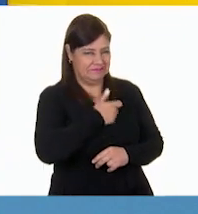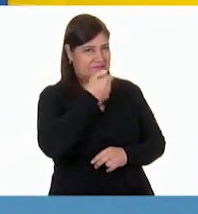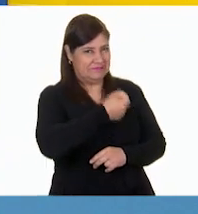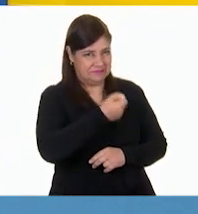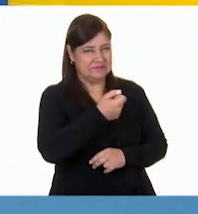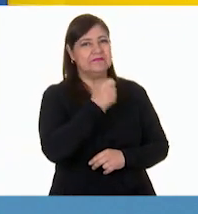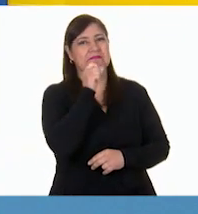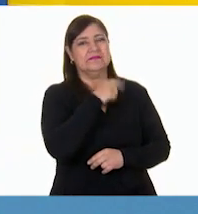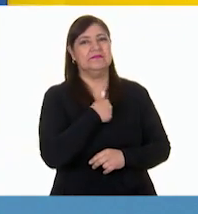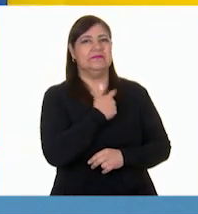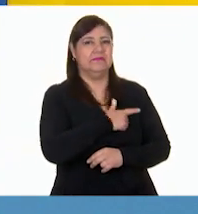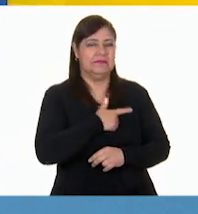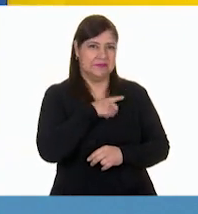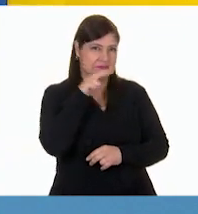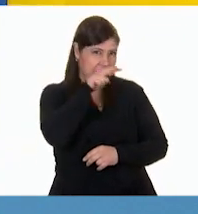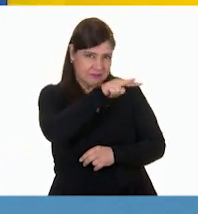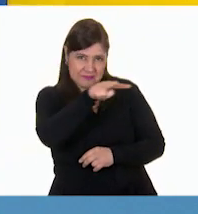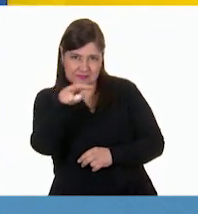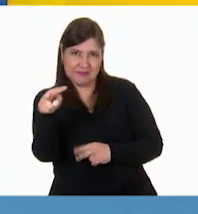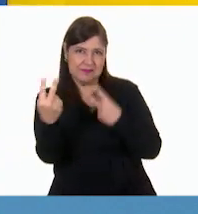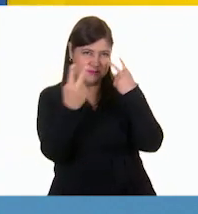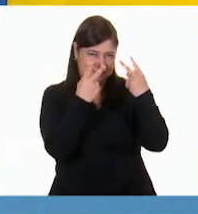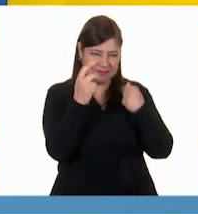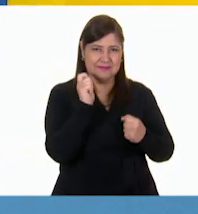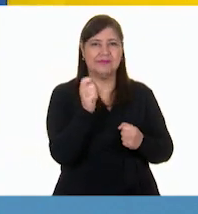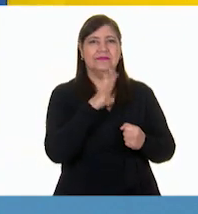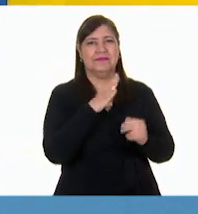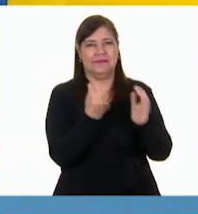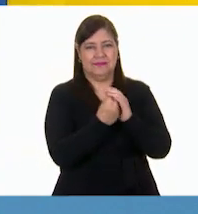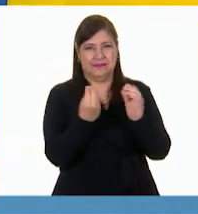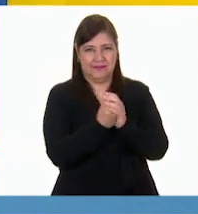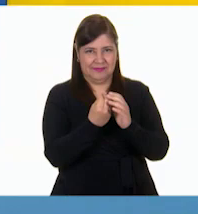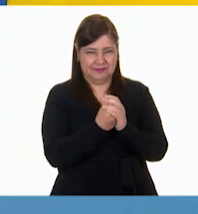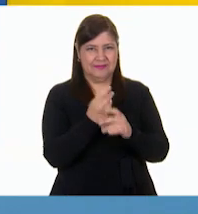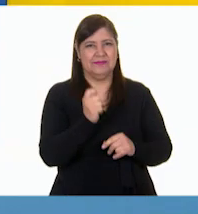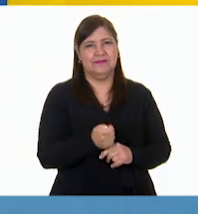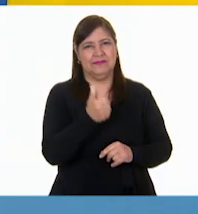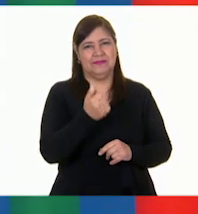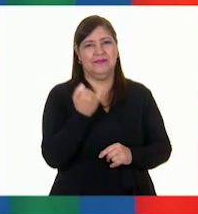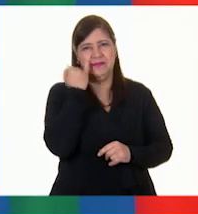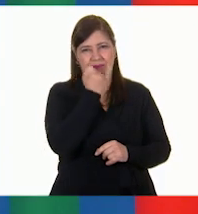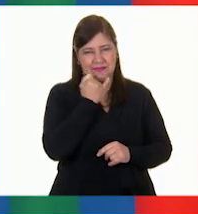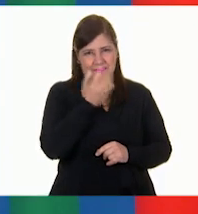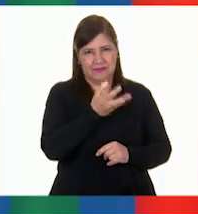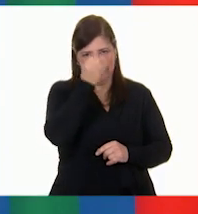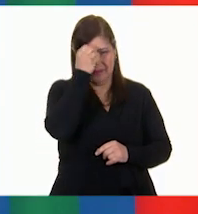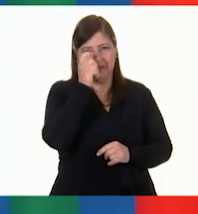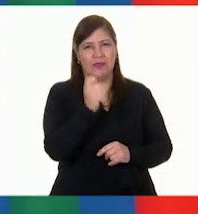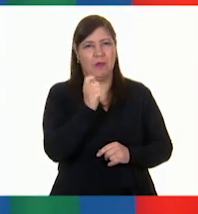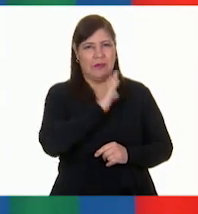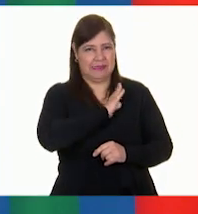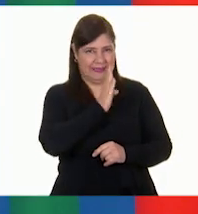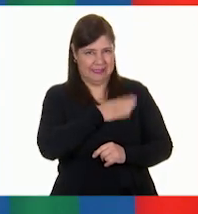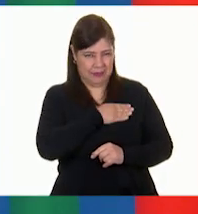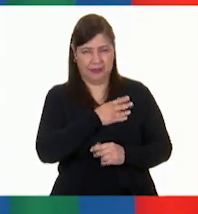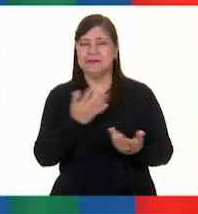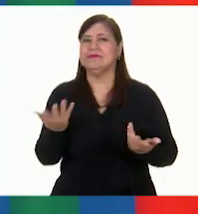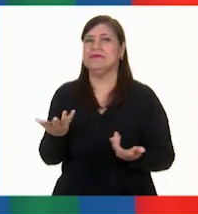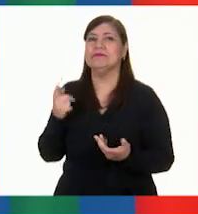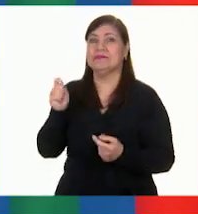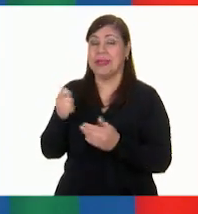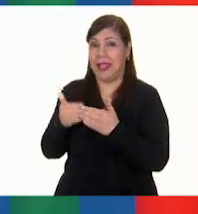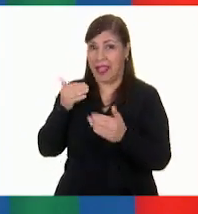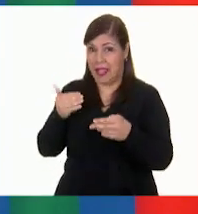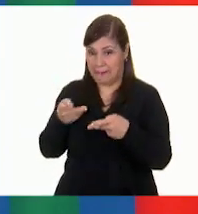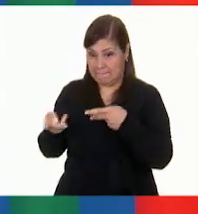siempre es un placer estar con ustedes en esta sesión de lengua materna español. Pues antes de comenzar con todo lo que tenemos